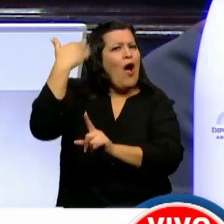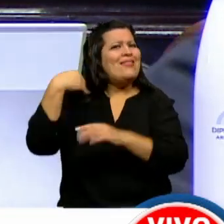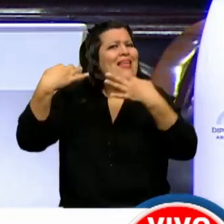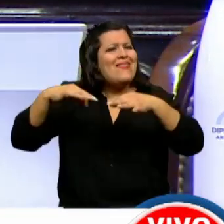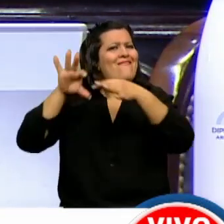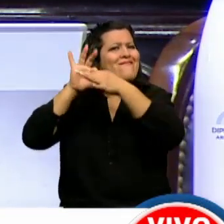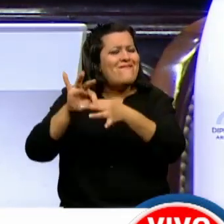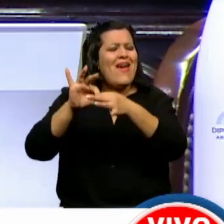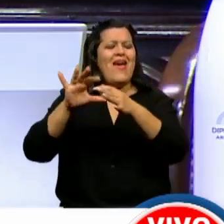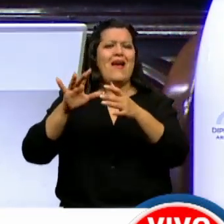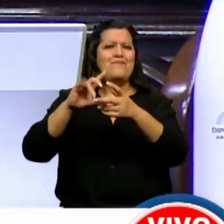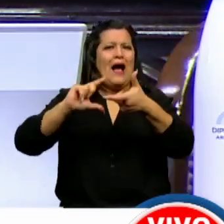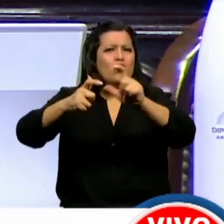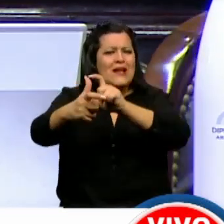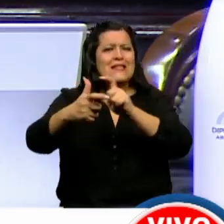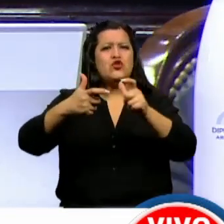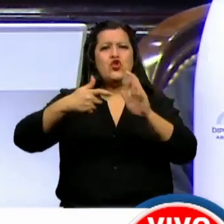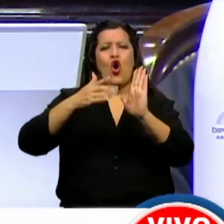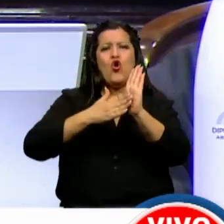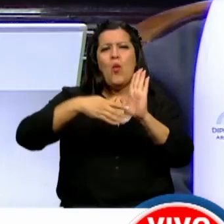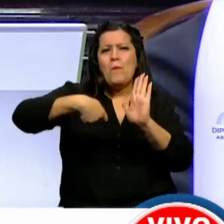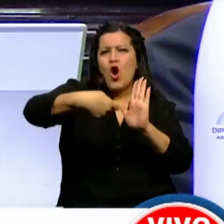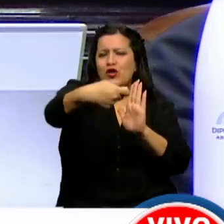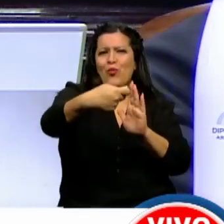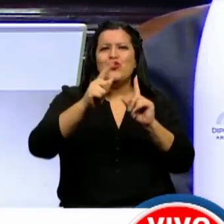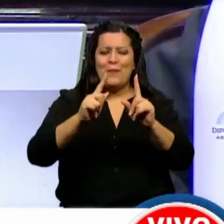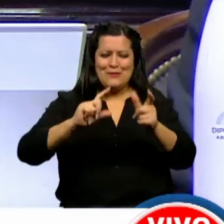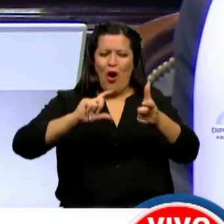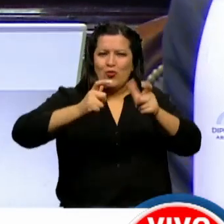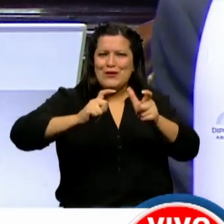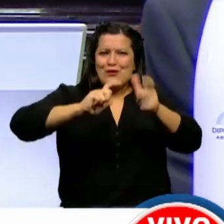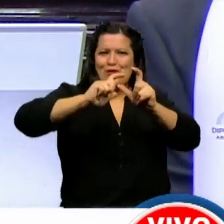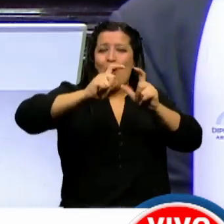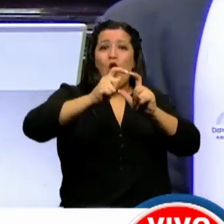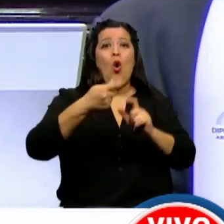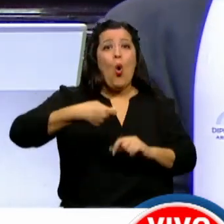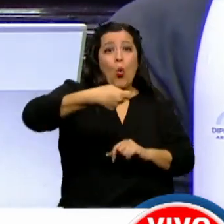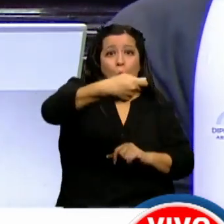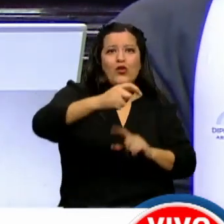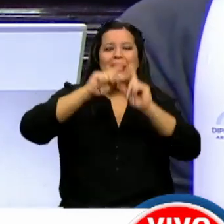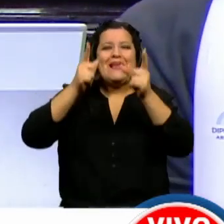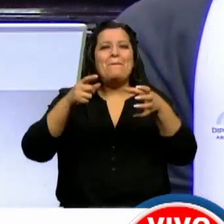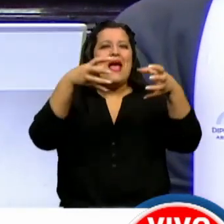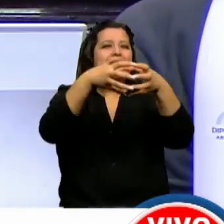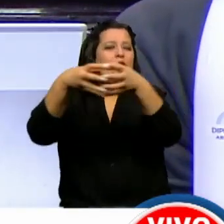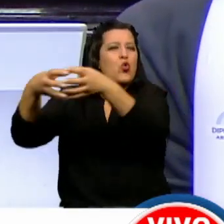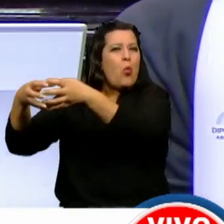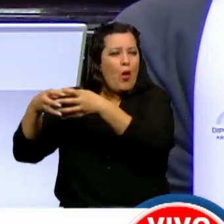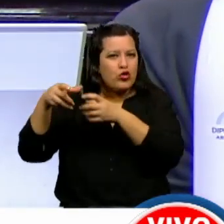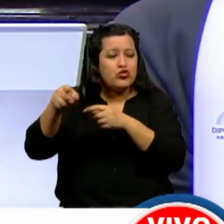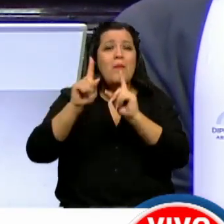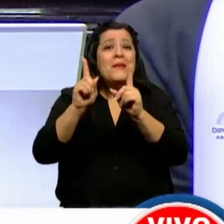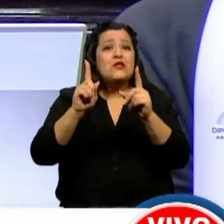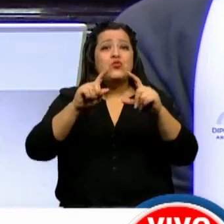en el régimen de monotributo, la movilidad del monotributo, tanto en la cuota como en sus escalas, estaban atadas a